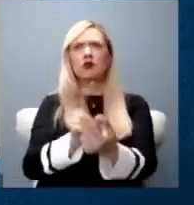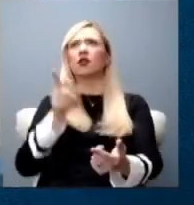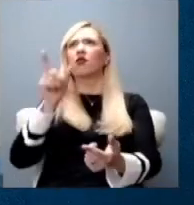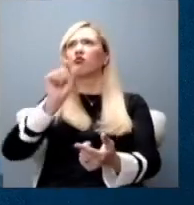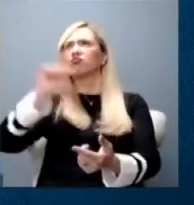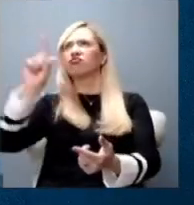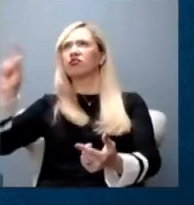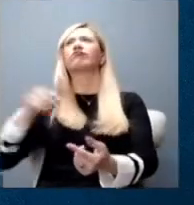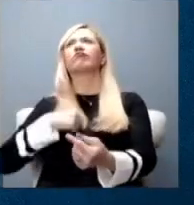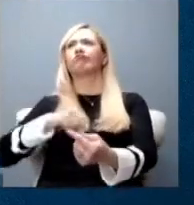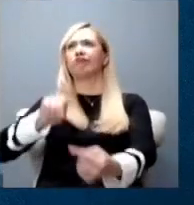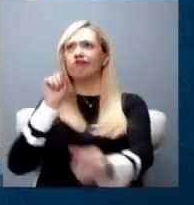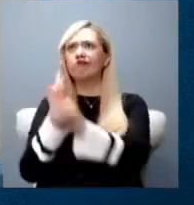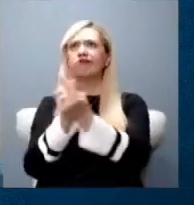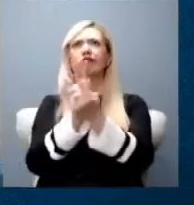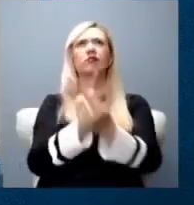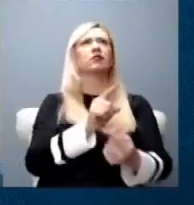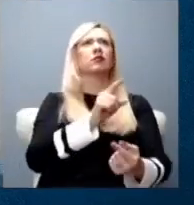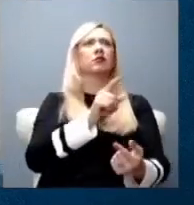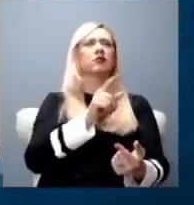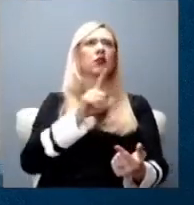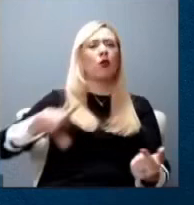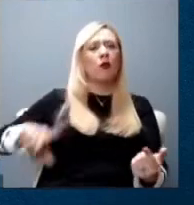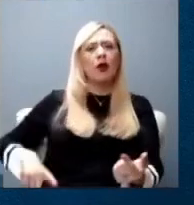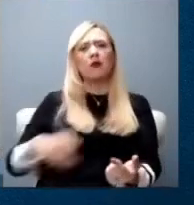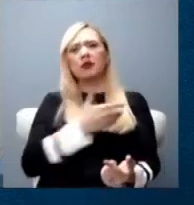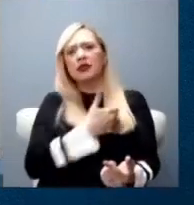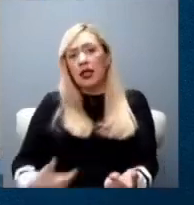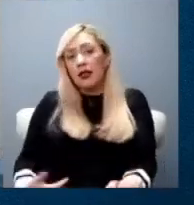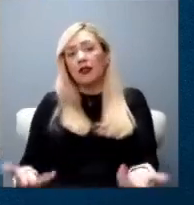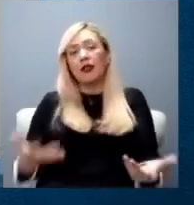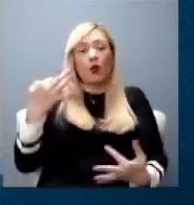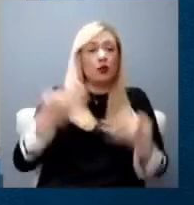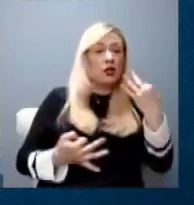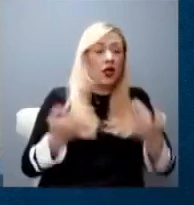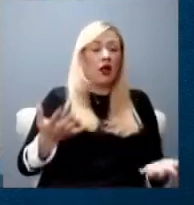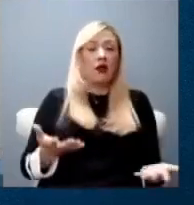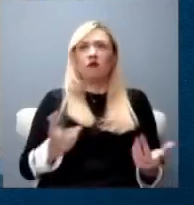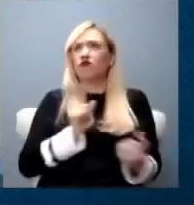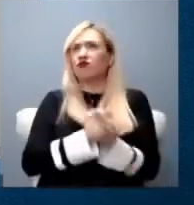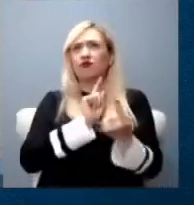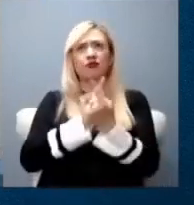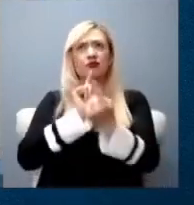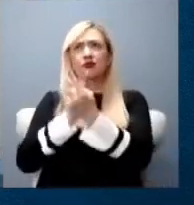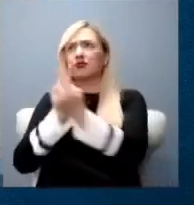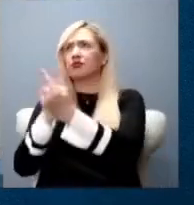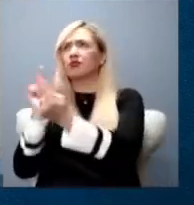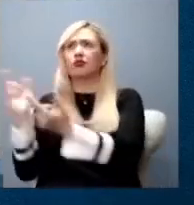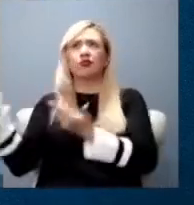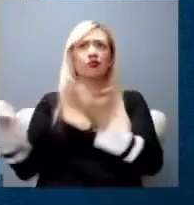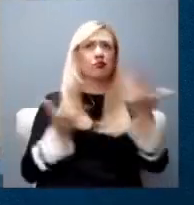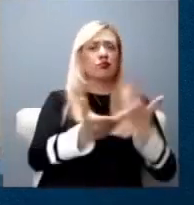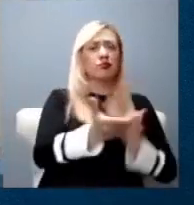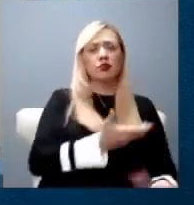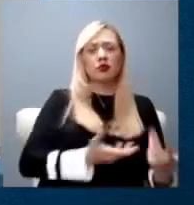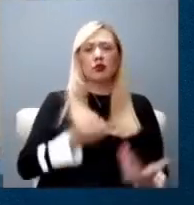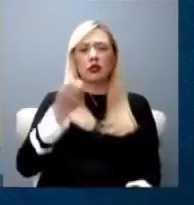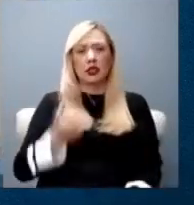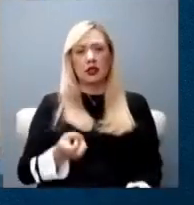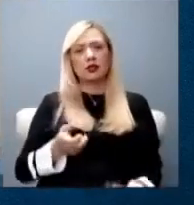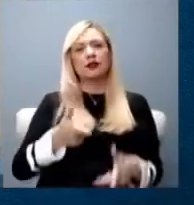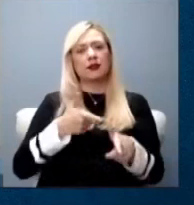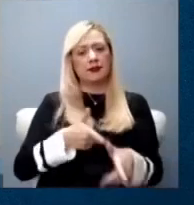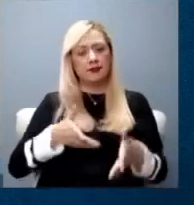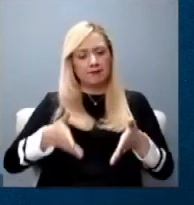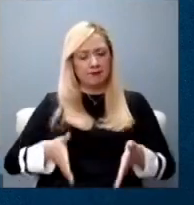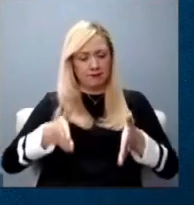judiciales, con los distintos sistemas políticos, ¿no? Me parece que ahí hay un camino a seguir, y este espacio que ha habilitado